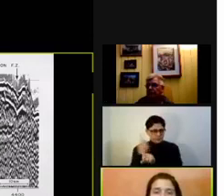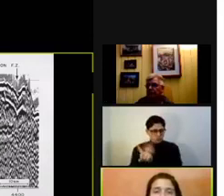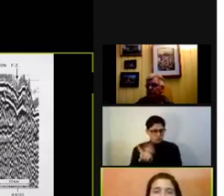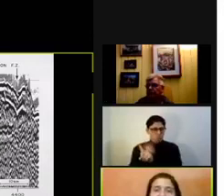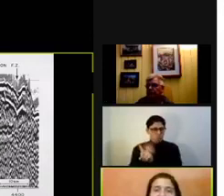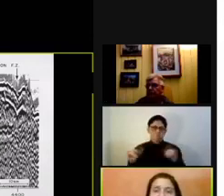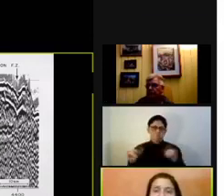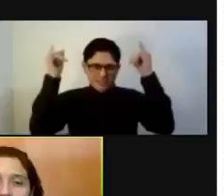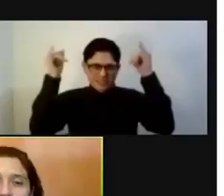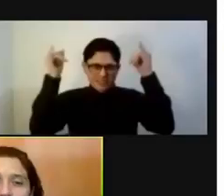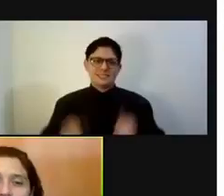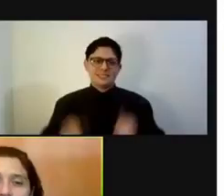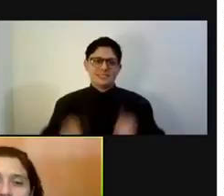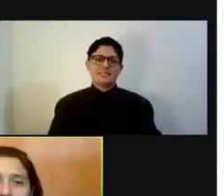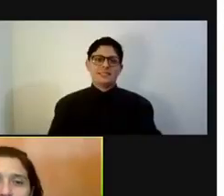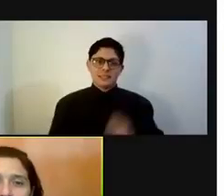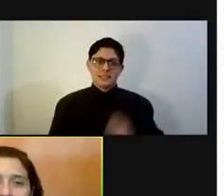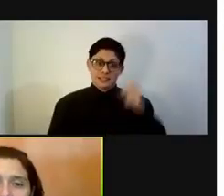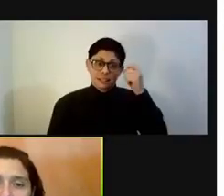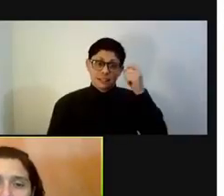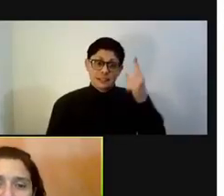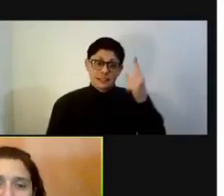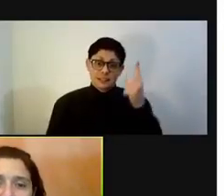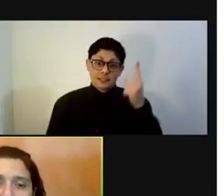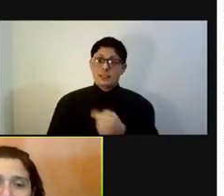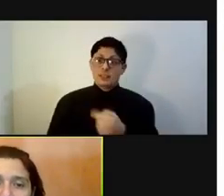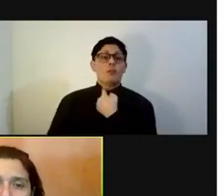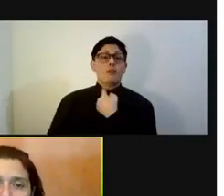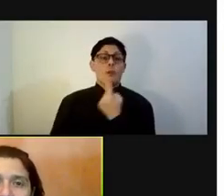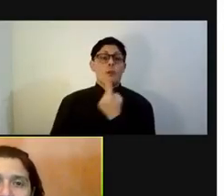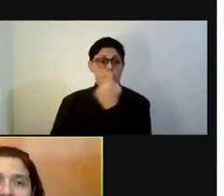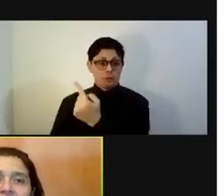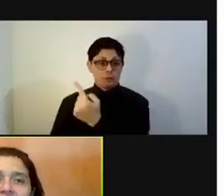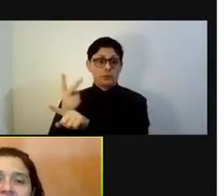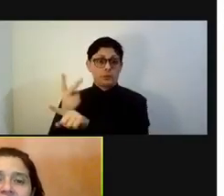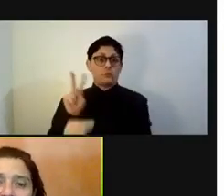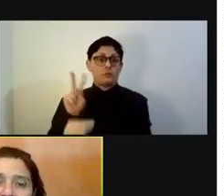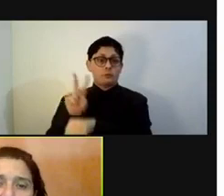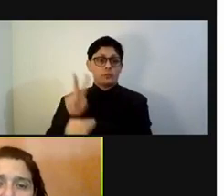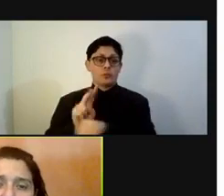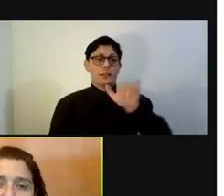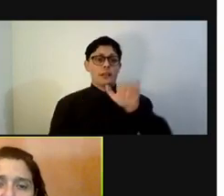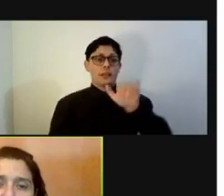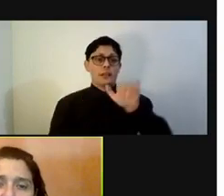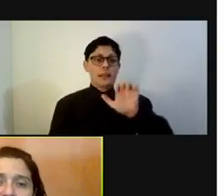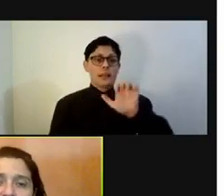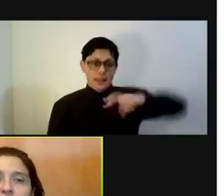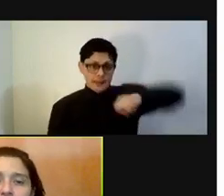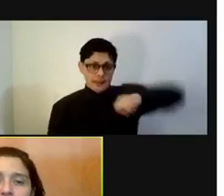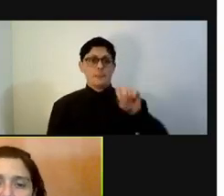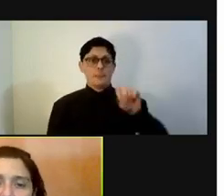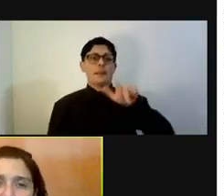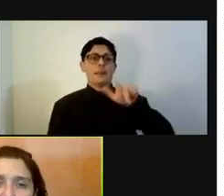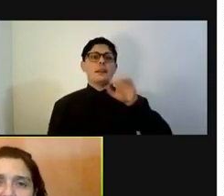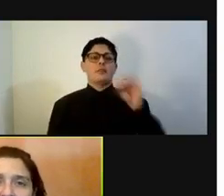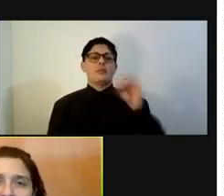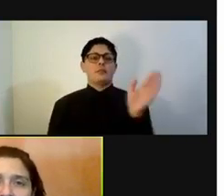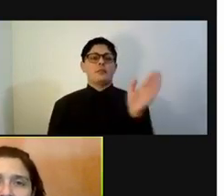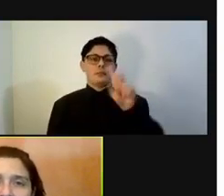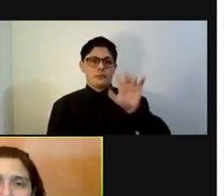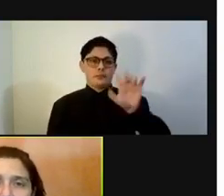con el profesor Emilio Vera, y le agradecemos, profesor, por su tiempo y excelente disposición que ha tenido